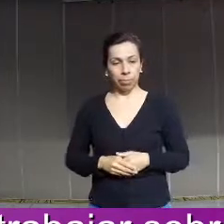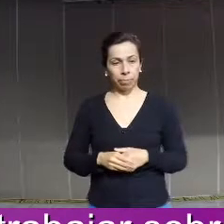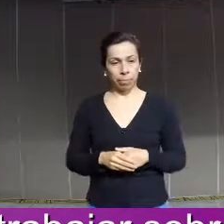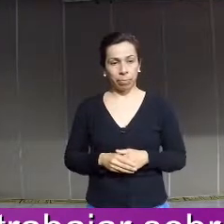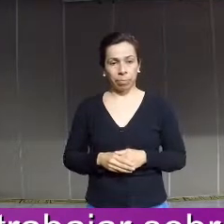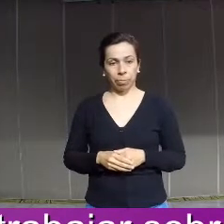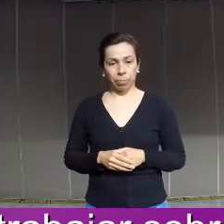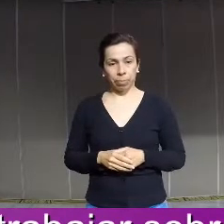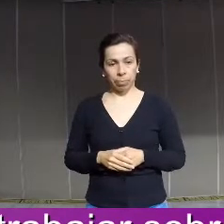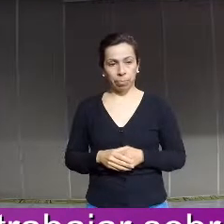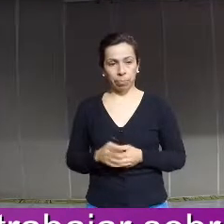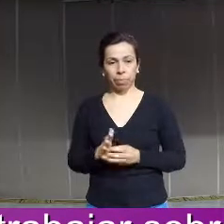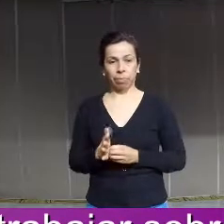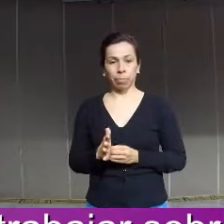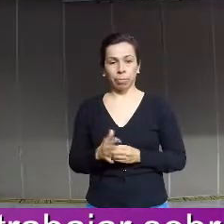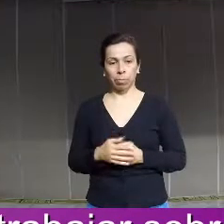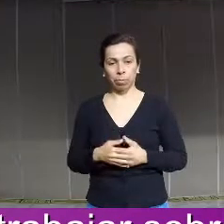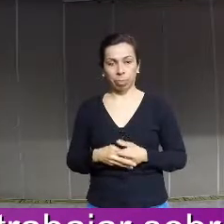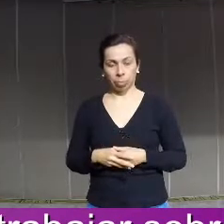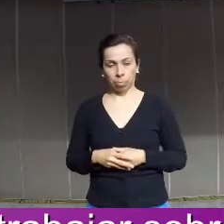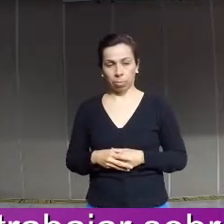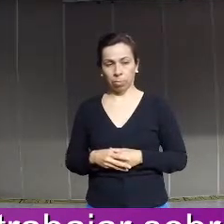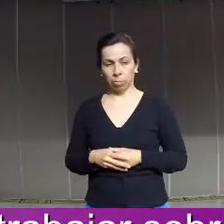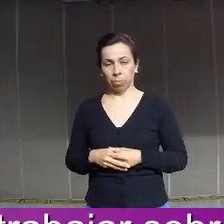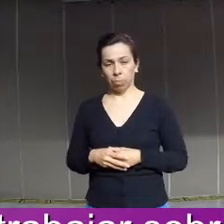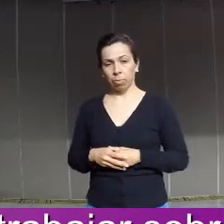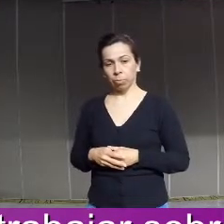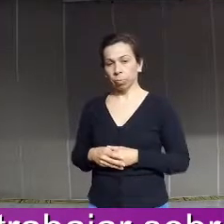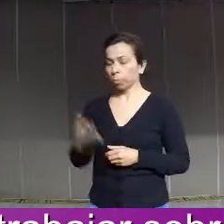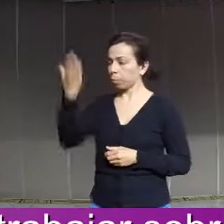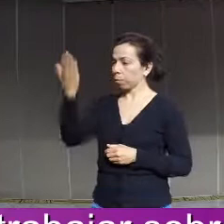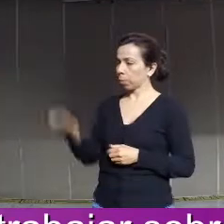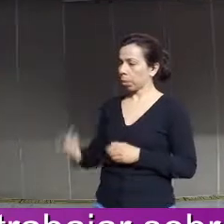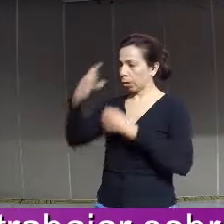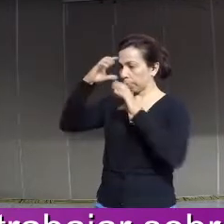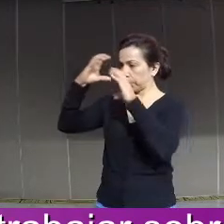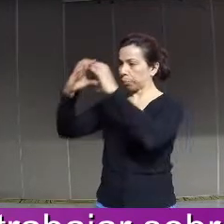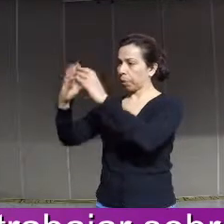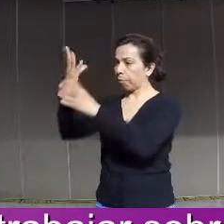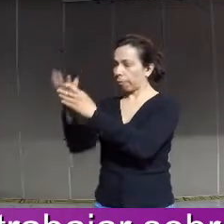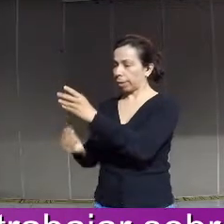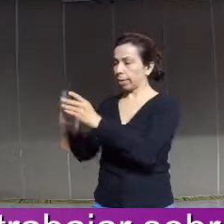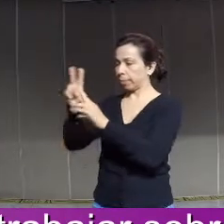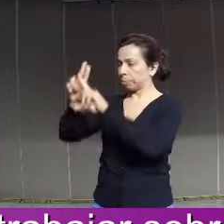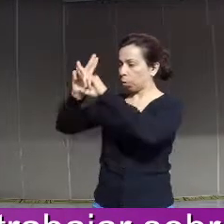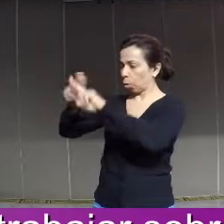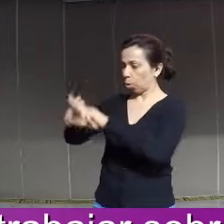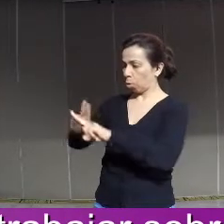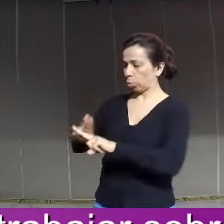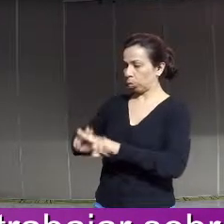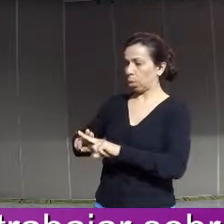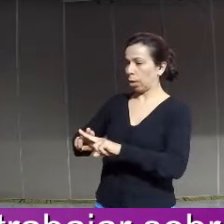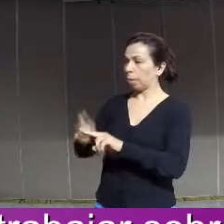Bueno, ¿qué cosas tenemos que tener en cuenta? Una vez confirmado el trastorno deglutorio por estudio de videodeglución, determino